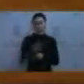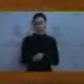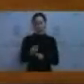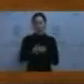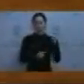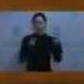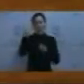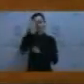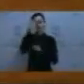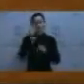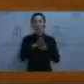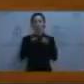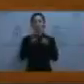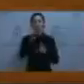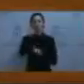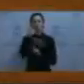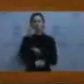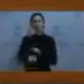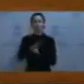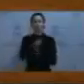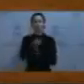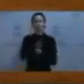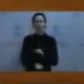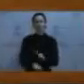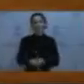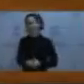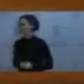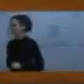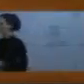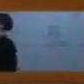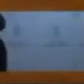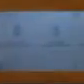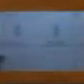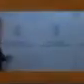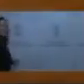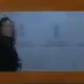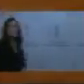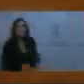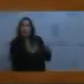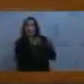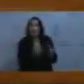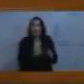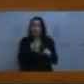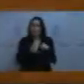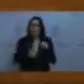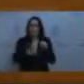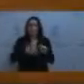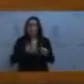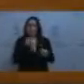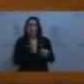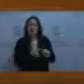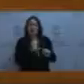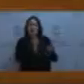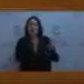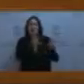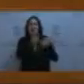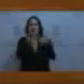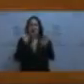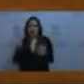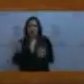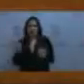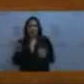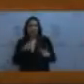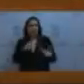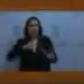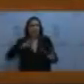las parroquias rurales también, y usted ha tocado temas claves hoy, como el tema de elección. Lo que no puede pasar, y eso sí que hay que